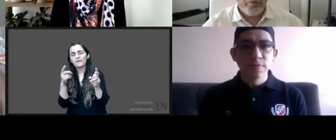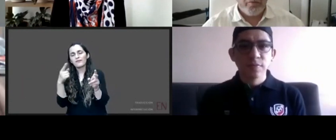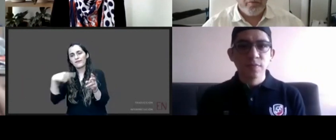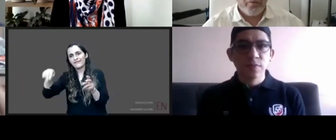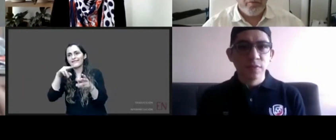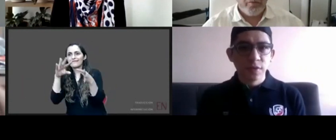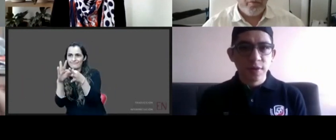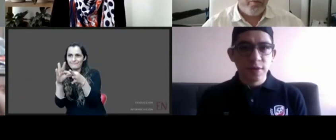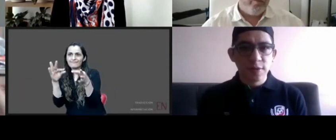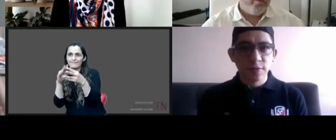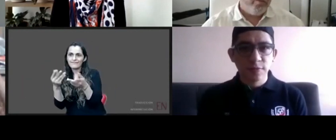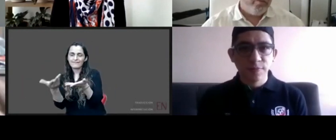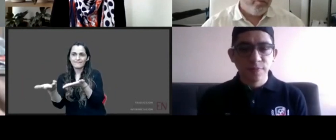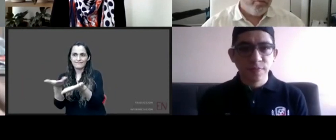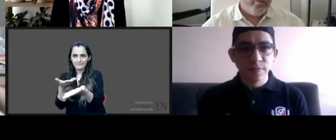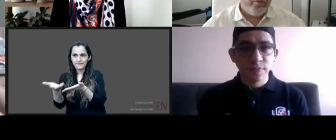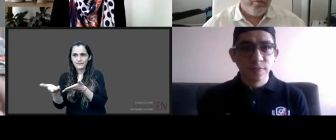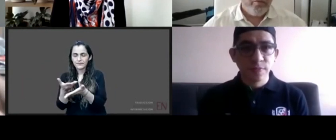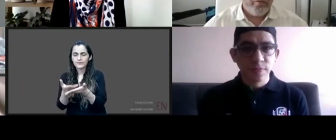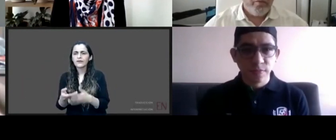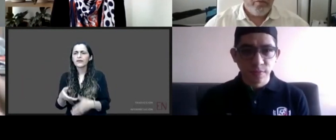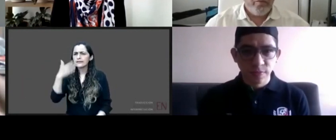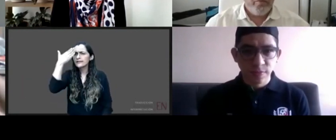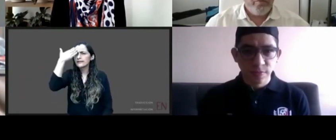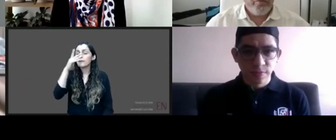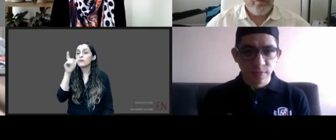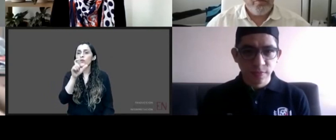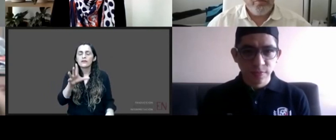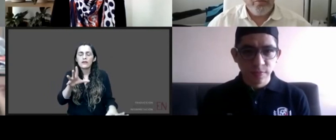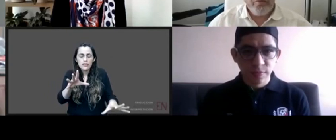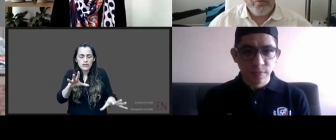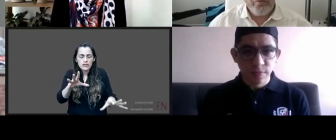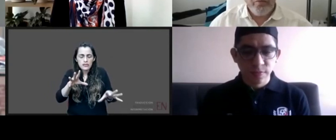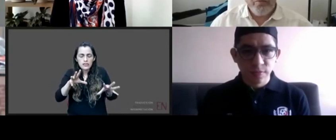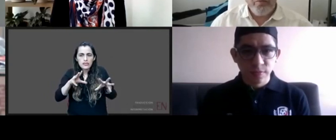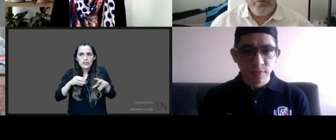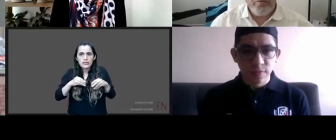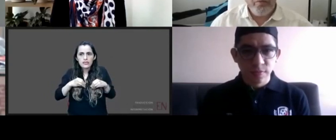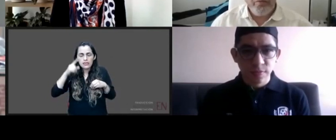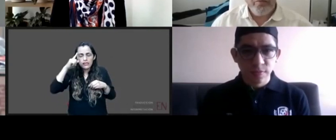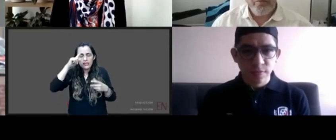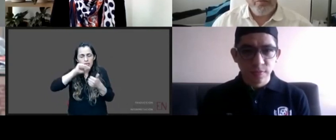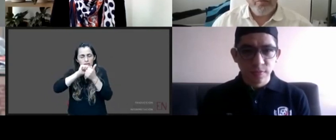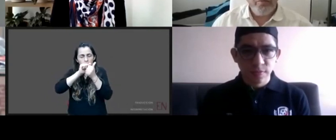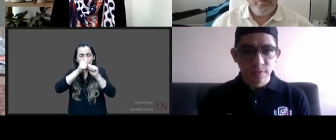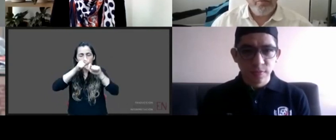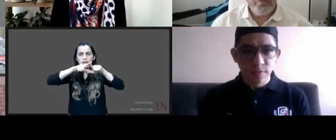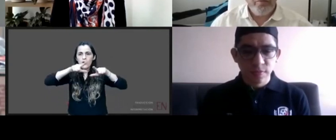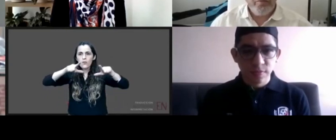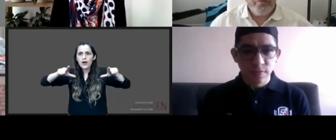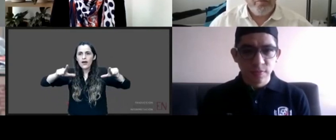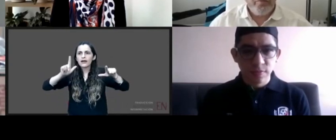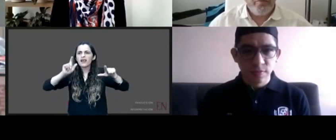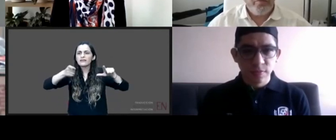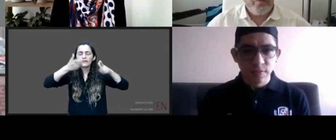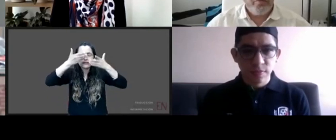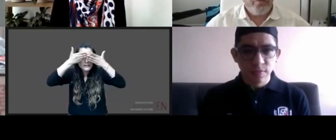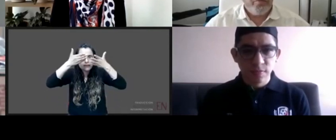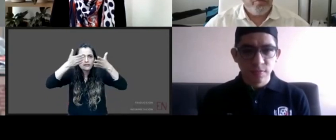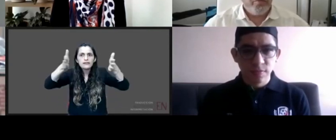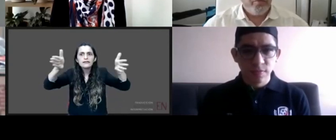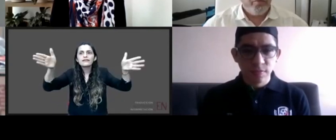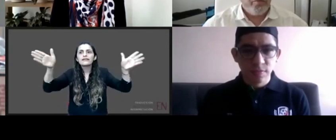que cuando adquirimos el lenguaje, se abre el mundo y al mismo tiempo nos empieza a moldear como individuos. En términos más